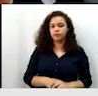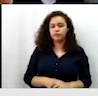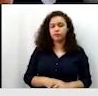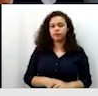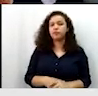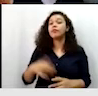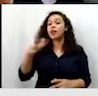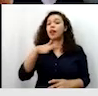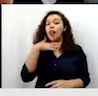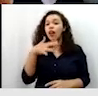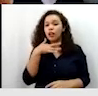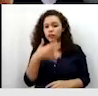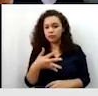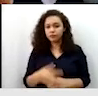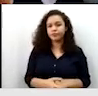Residuos.